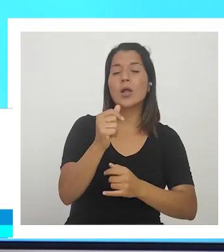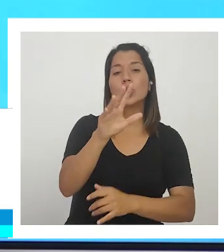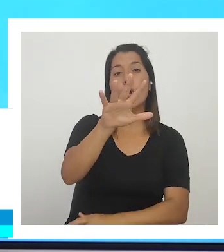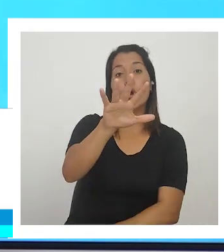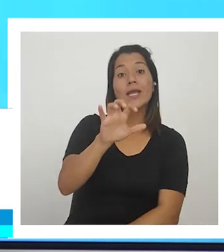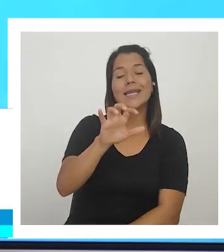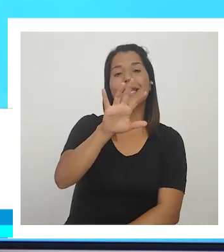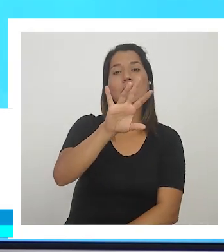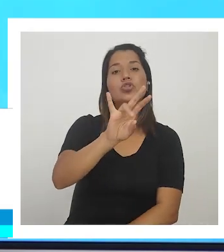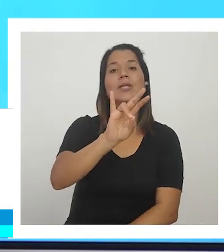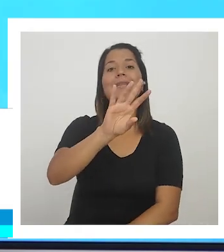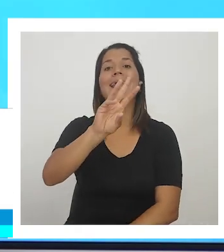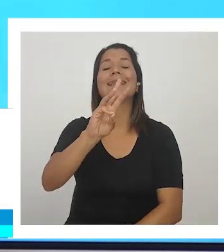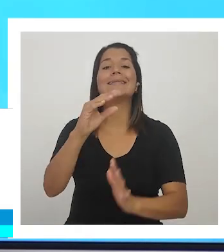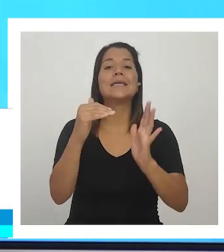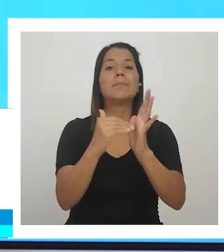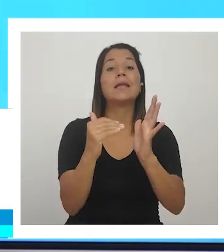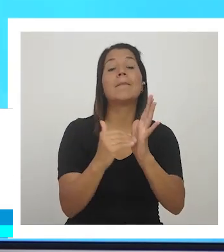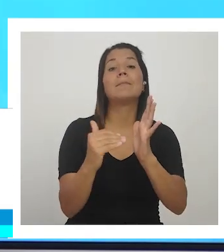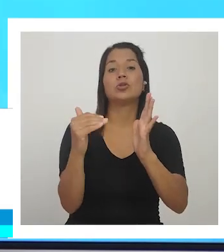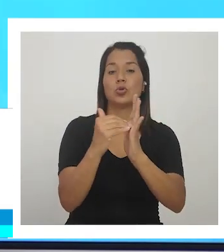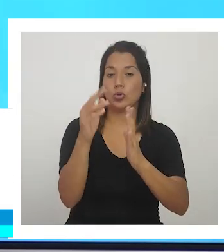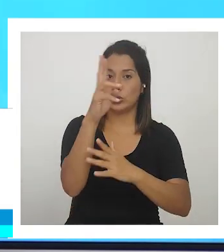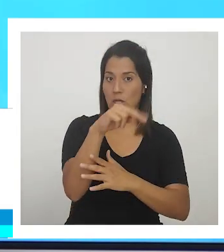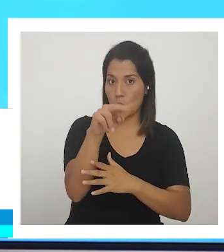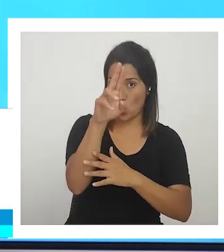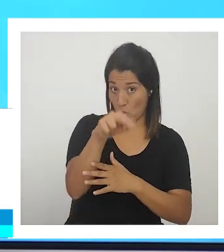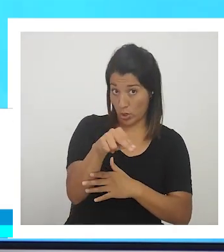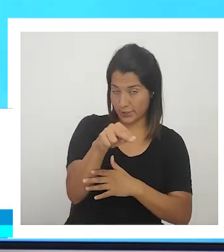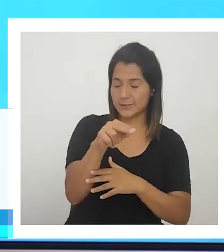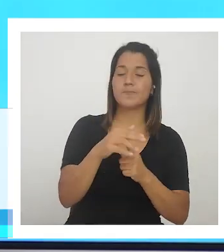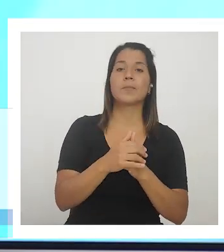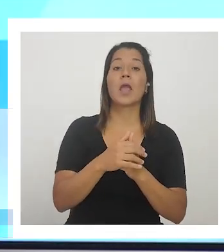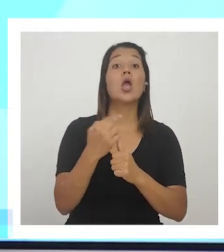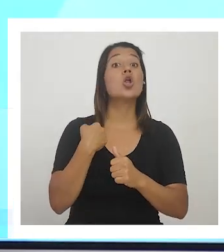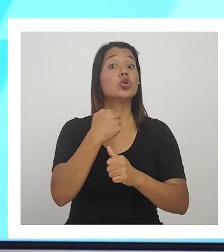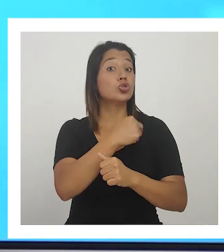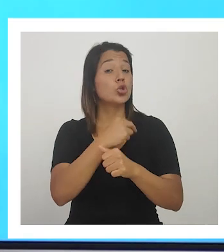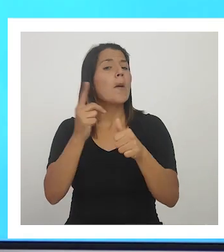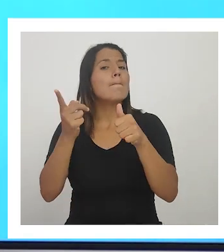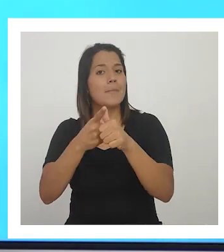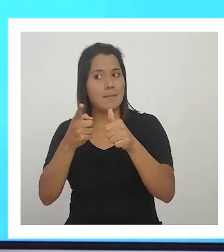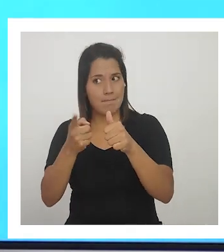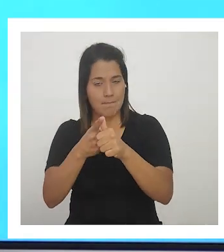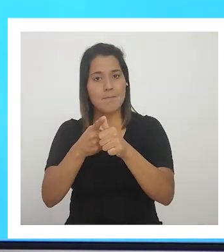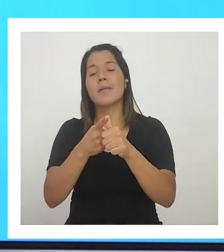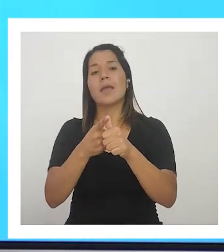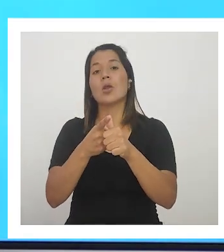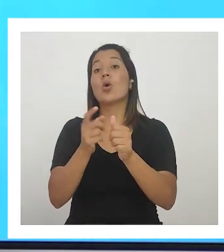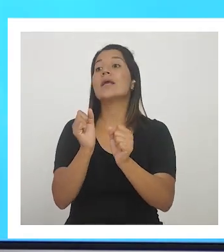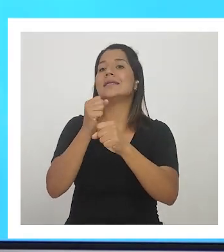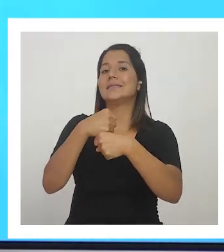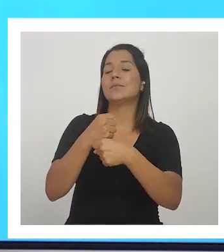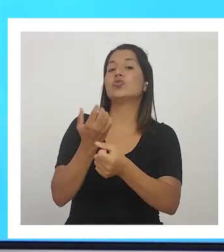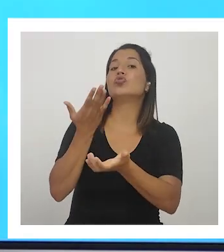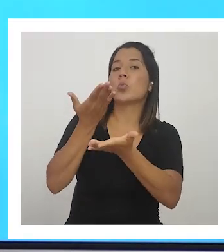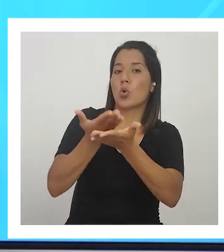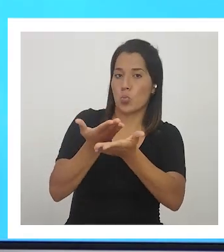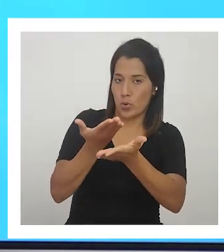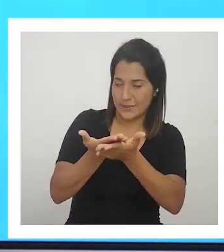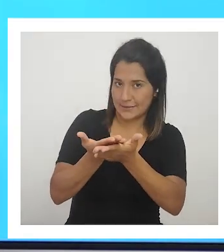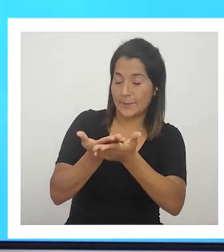576 mil millones de colones. Nosotros habíamos hecho una propuesta original de que la base